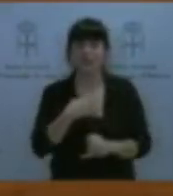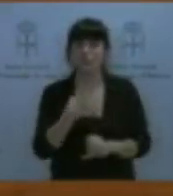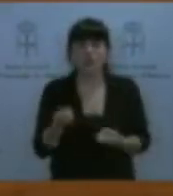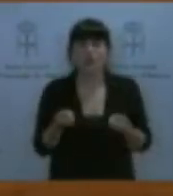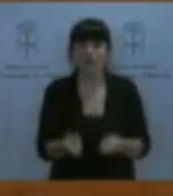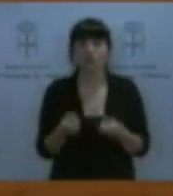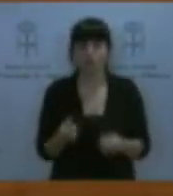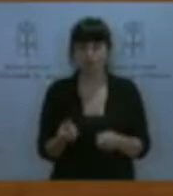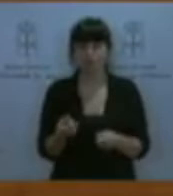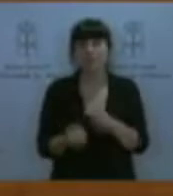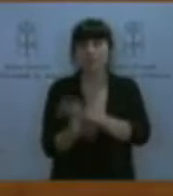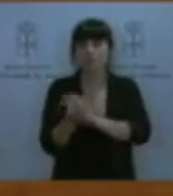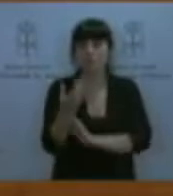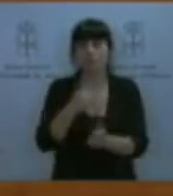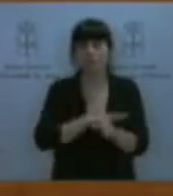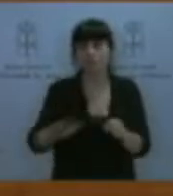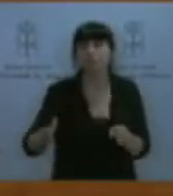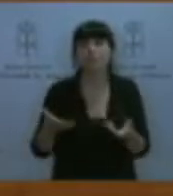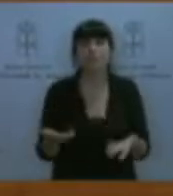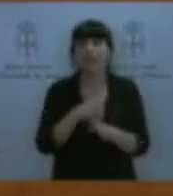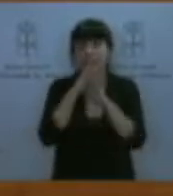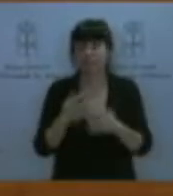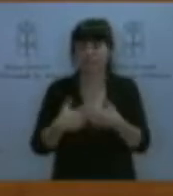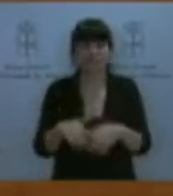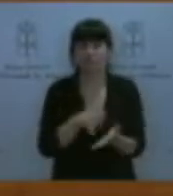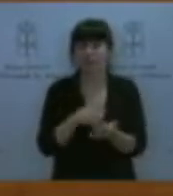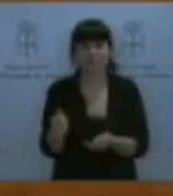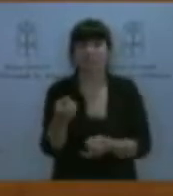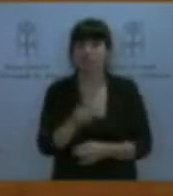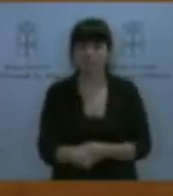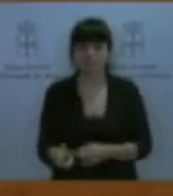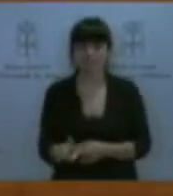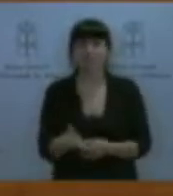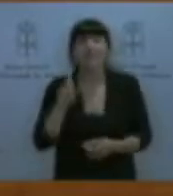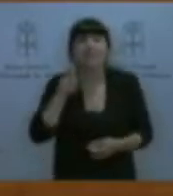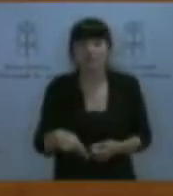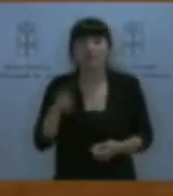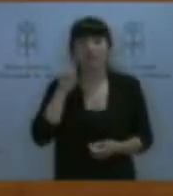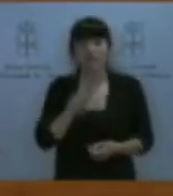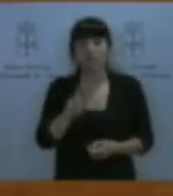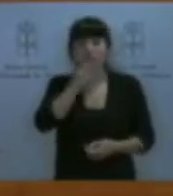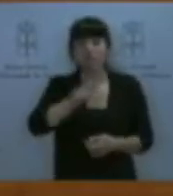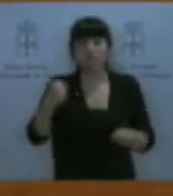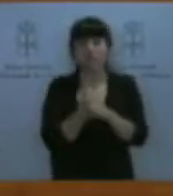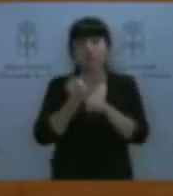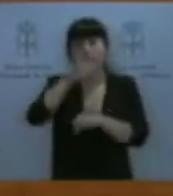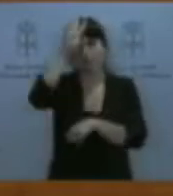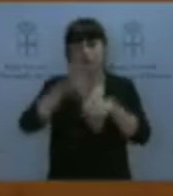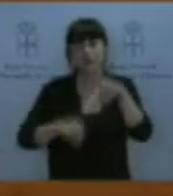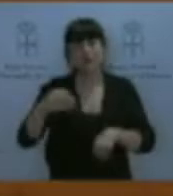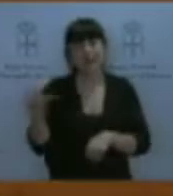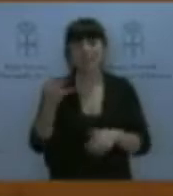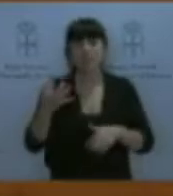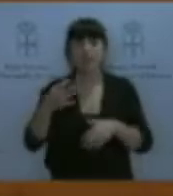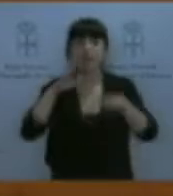industria sea rentable. Nos encontramos también con que trabajadores de la minería han tenido que hacer huelga para que los empresarios del sector les